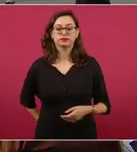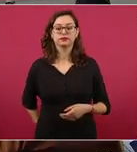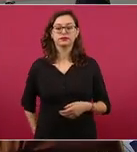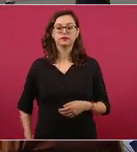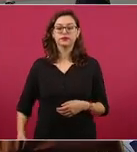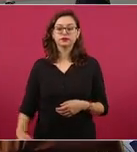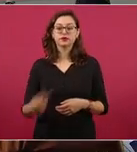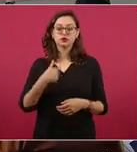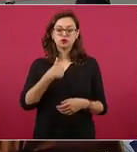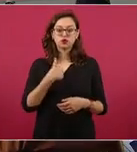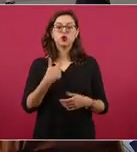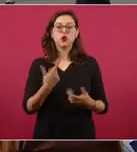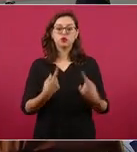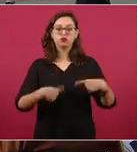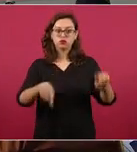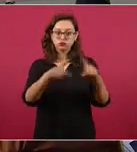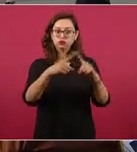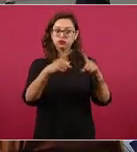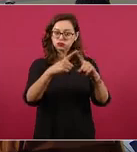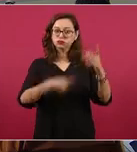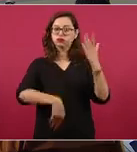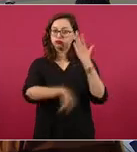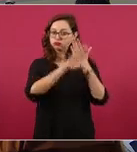por la iglesia,